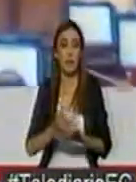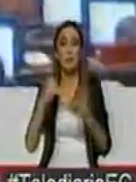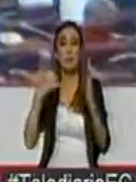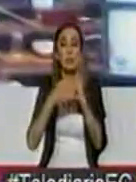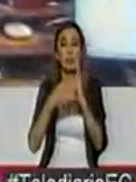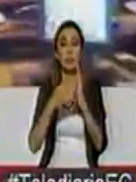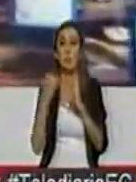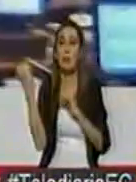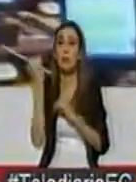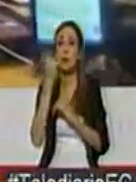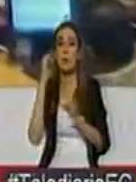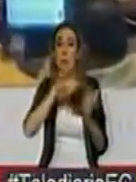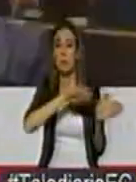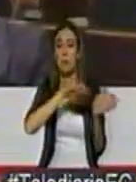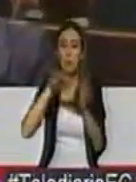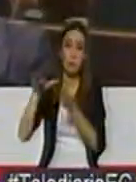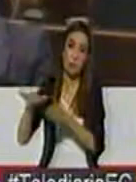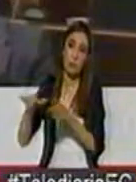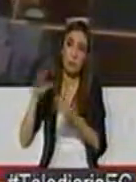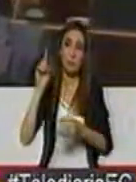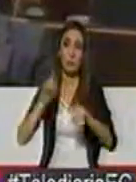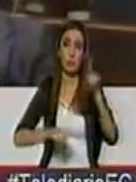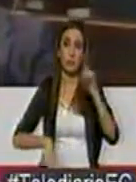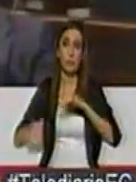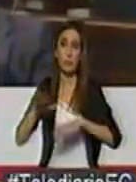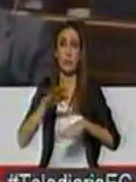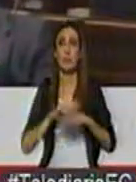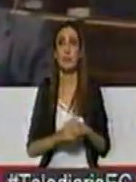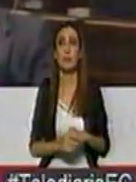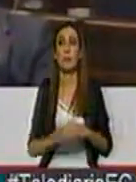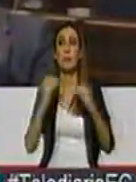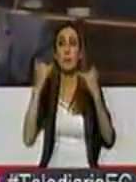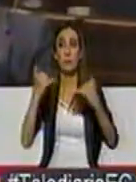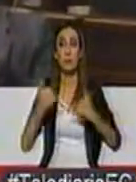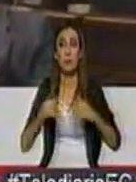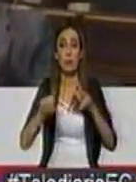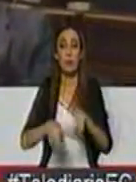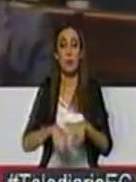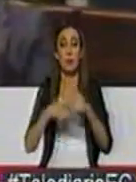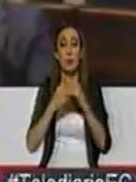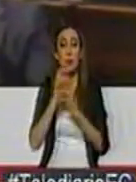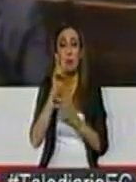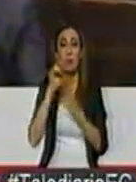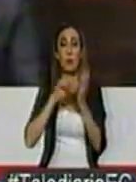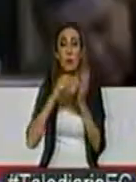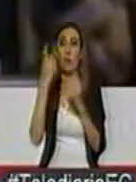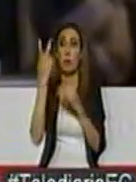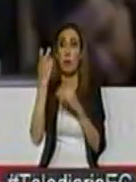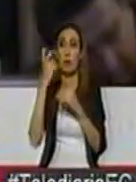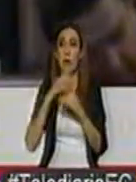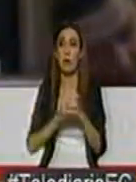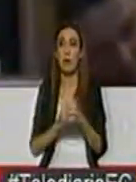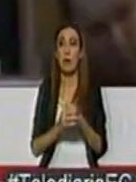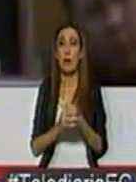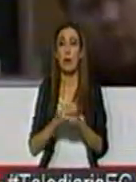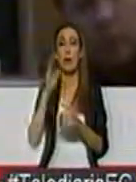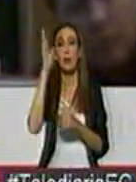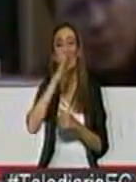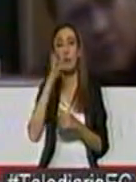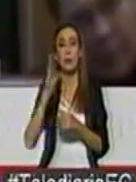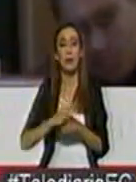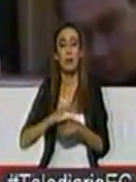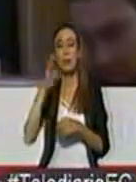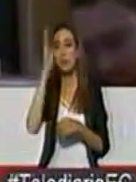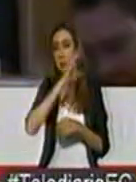a la contaminación ambiental vehicular, llamado Impuesto Verde, que entró en vigencia en el 2012. Que jamás